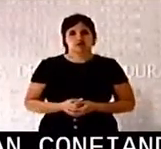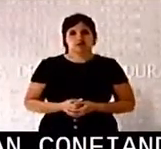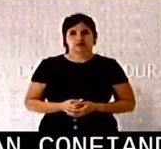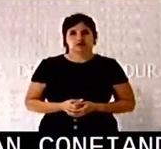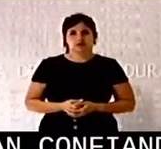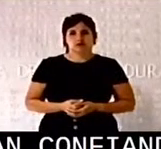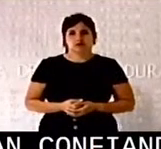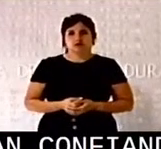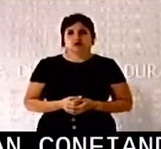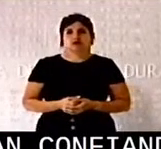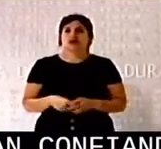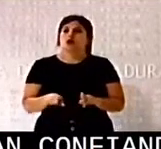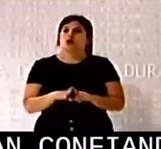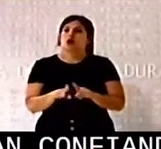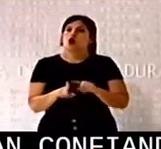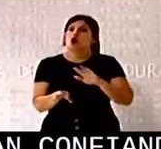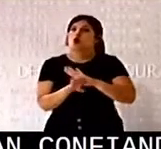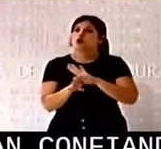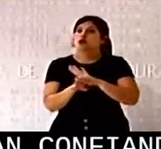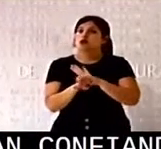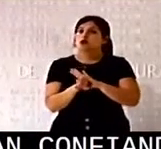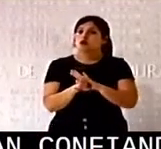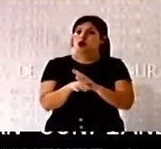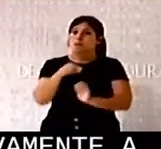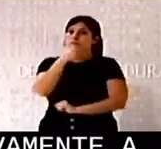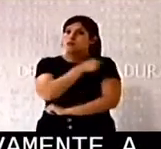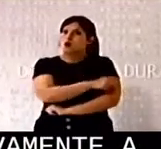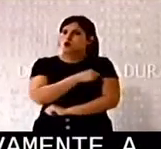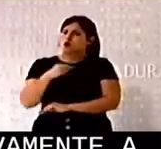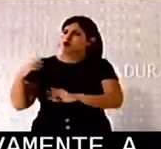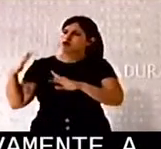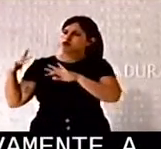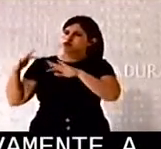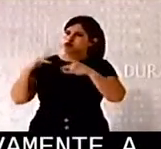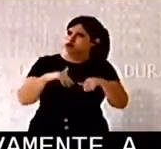que sigan asistiendo masivamente a vacunar,